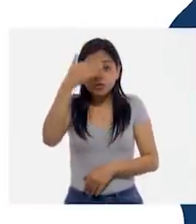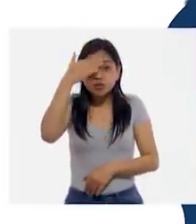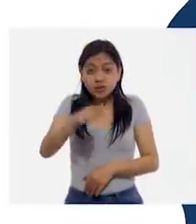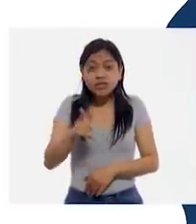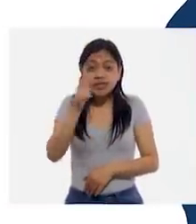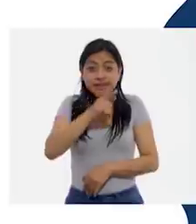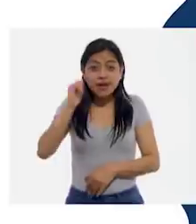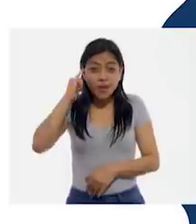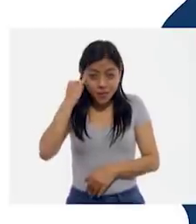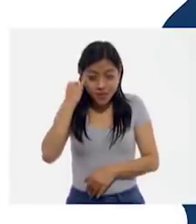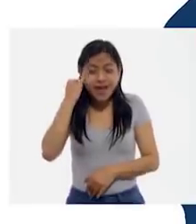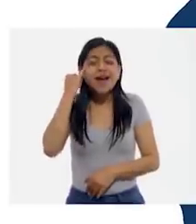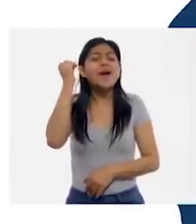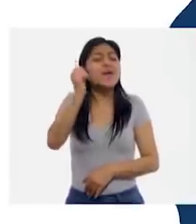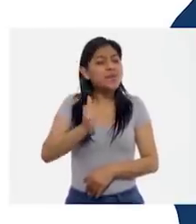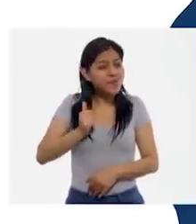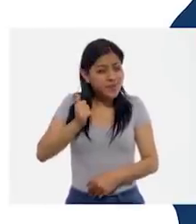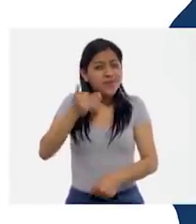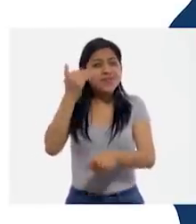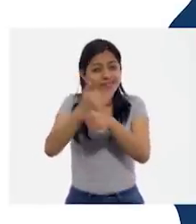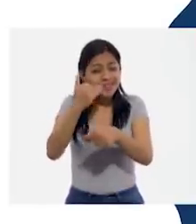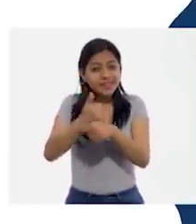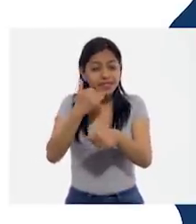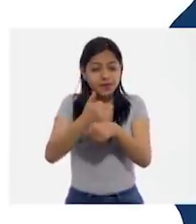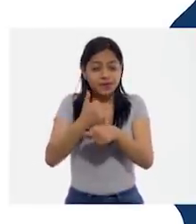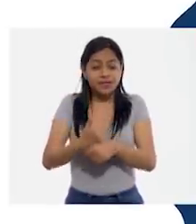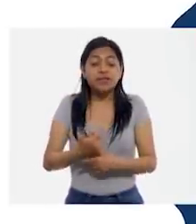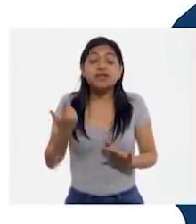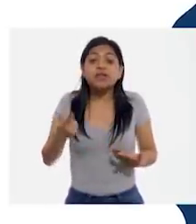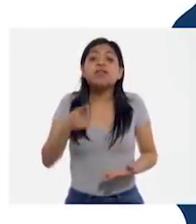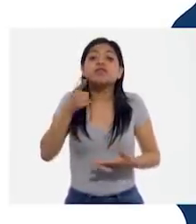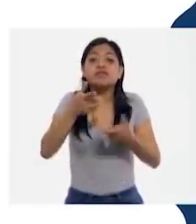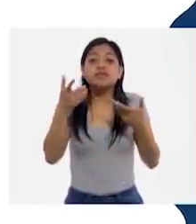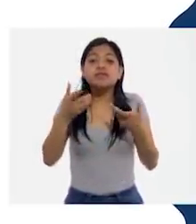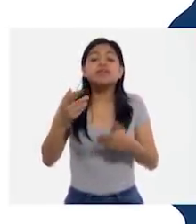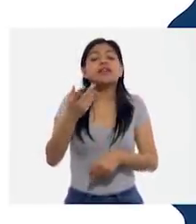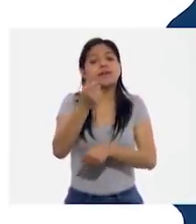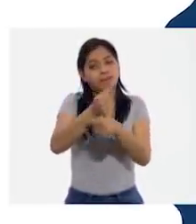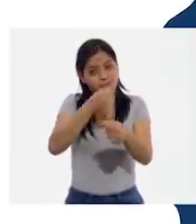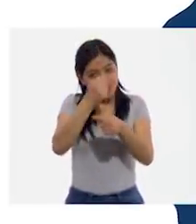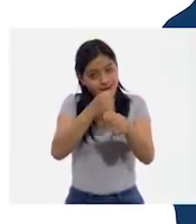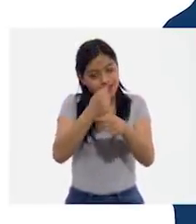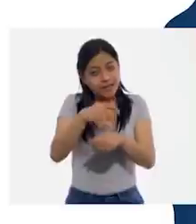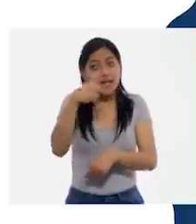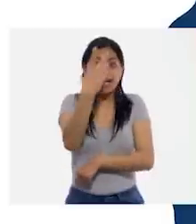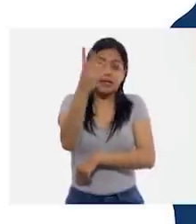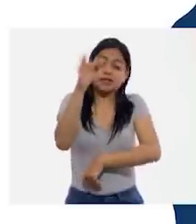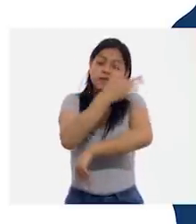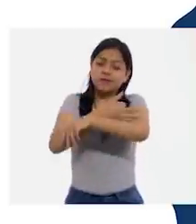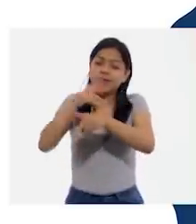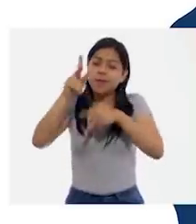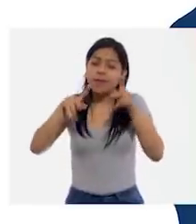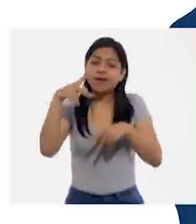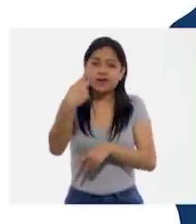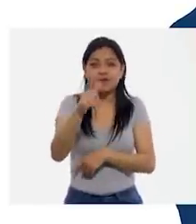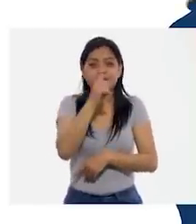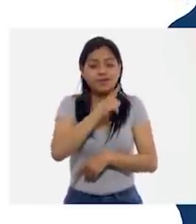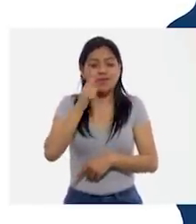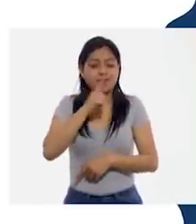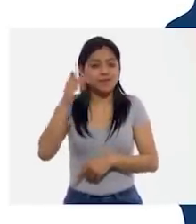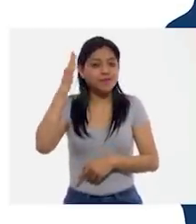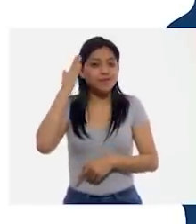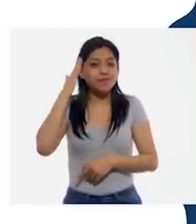hablar una lengua indígena, aprovecha también este momento para practicarla y platicar con tu familia en tu lengua